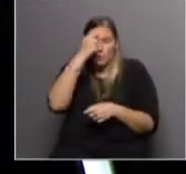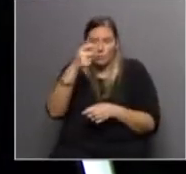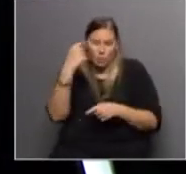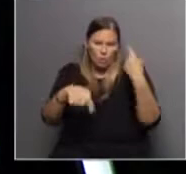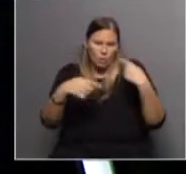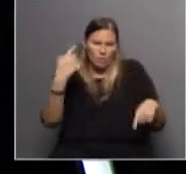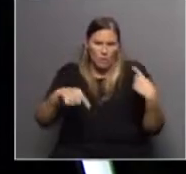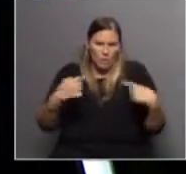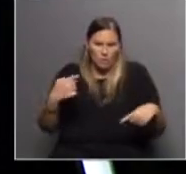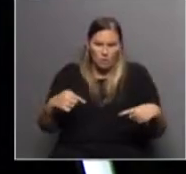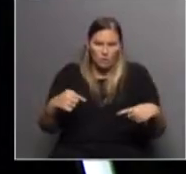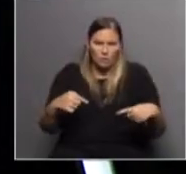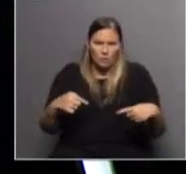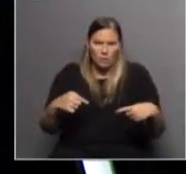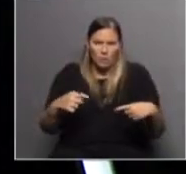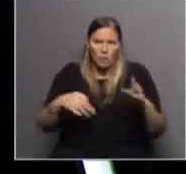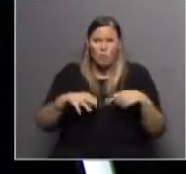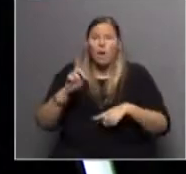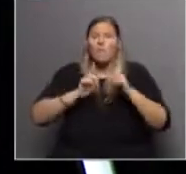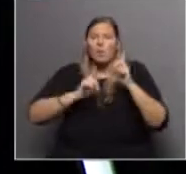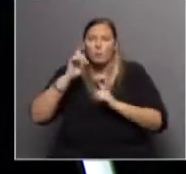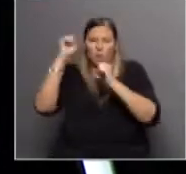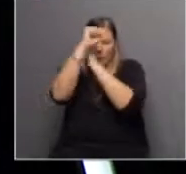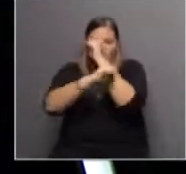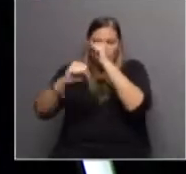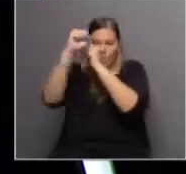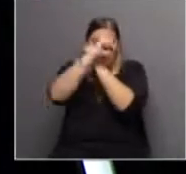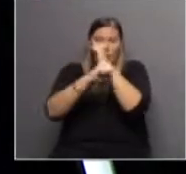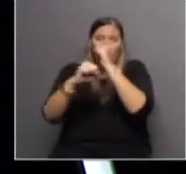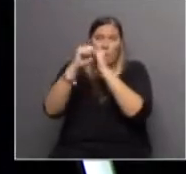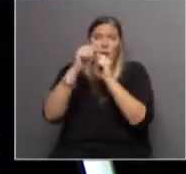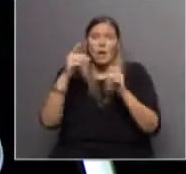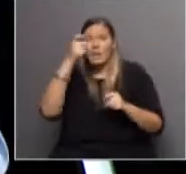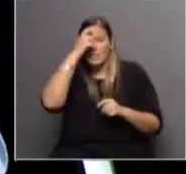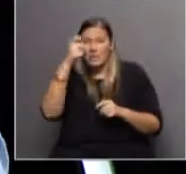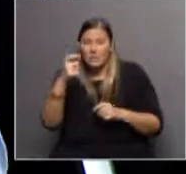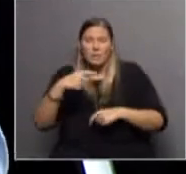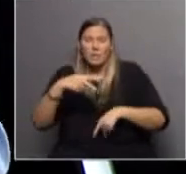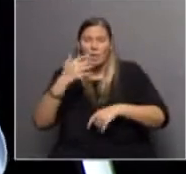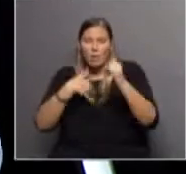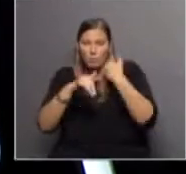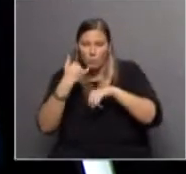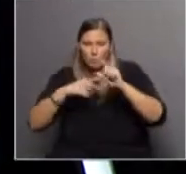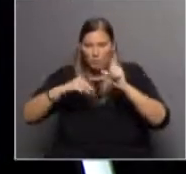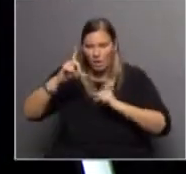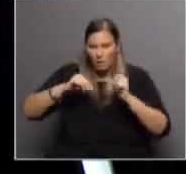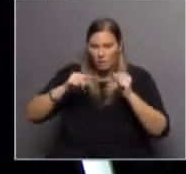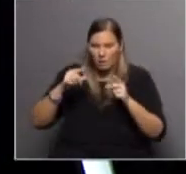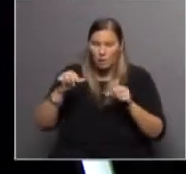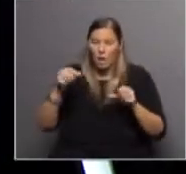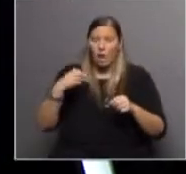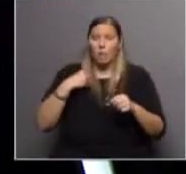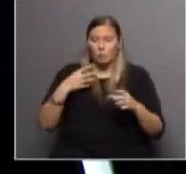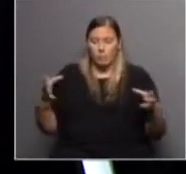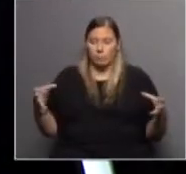distintos orígenes, pero muchos de ellos de Facultad de Ingeniería, vinculados con ciencia de datos, con estadística y demás, conformaron e